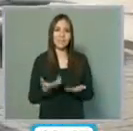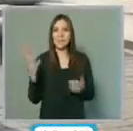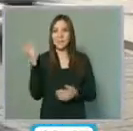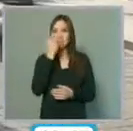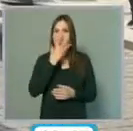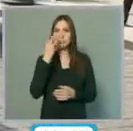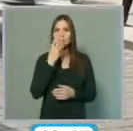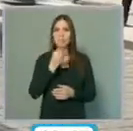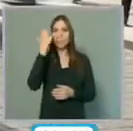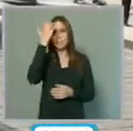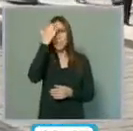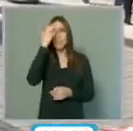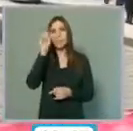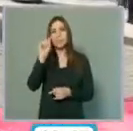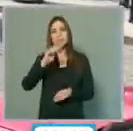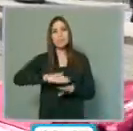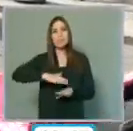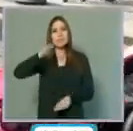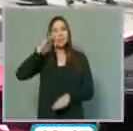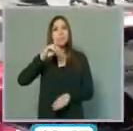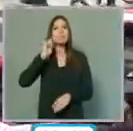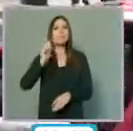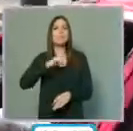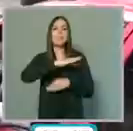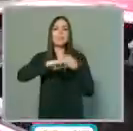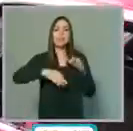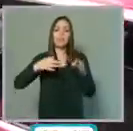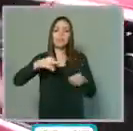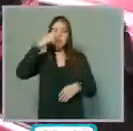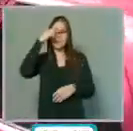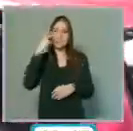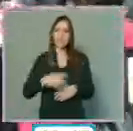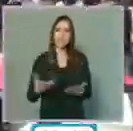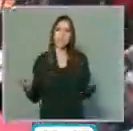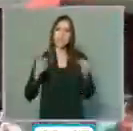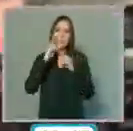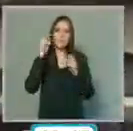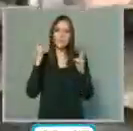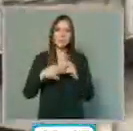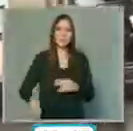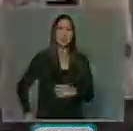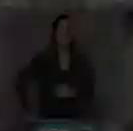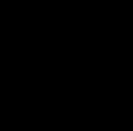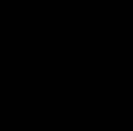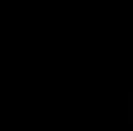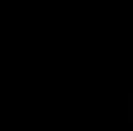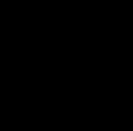bonito es conocer un poquito de lo que somos nosotros, ¿no? Ahí nos vemos, tío Alberto.